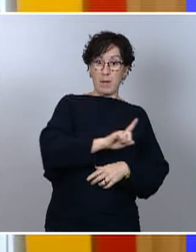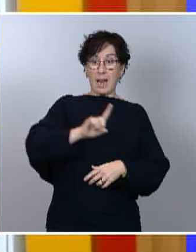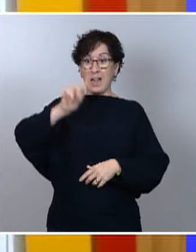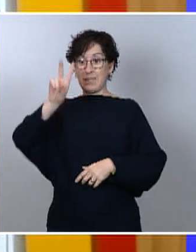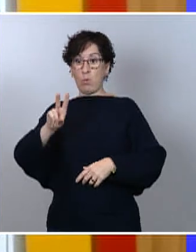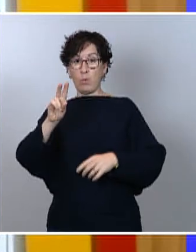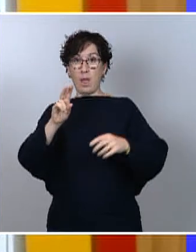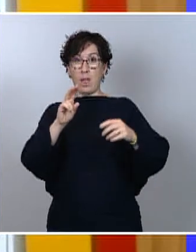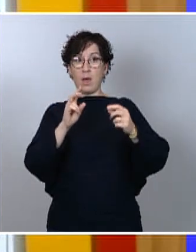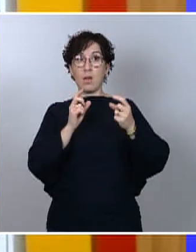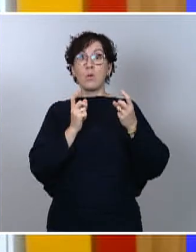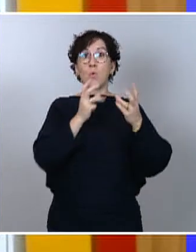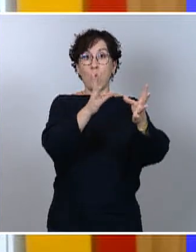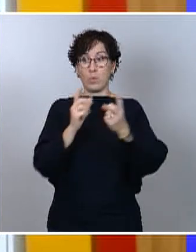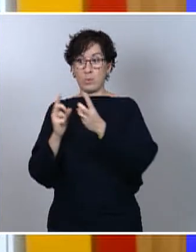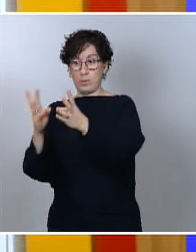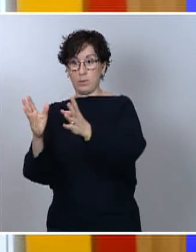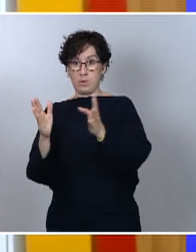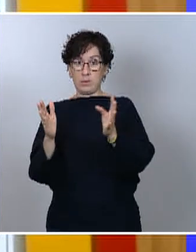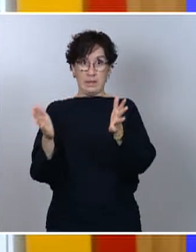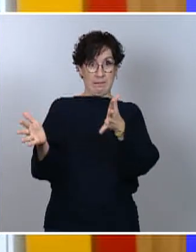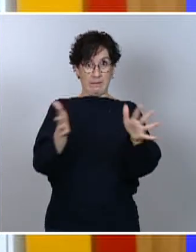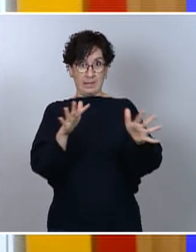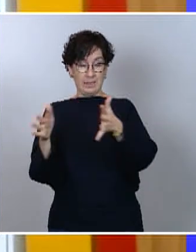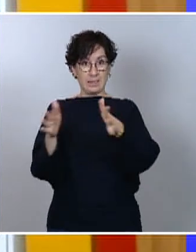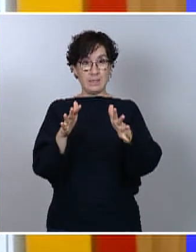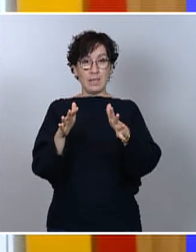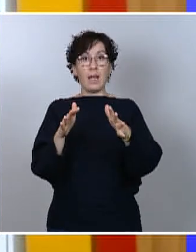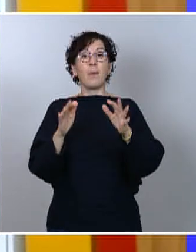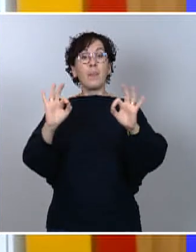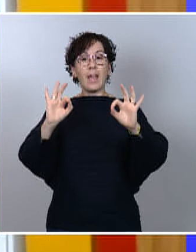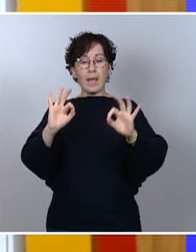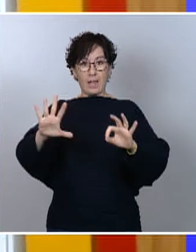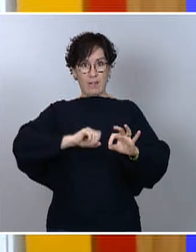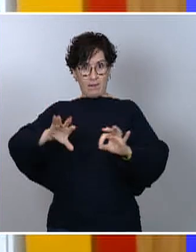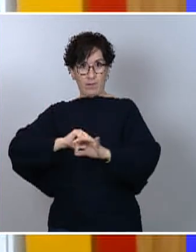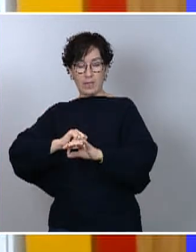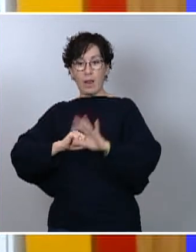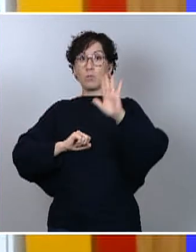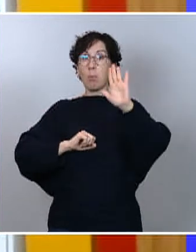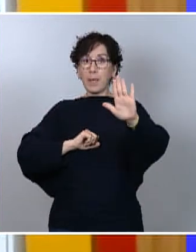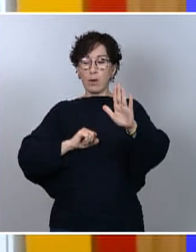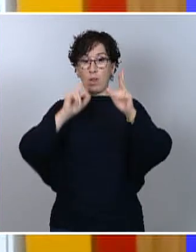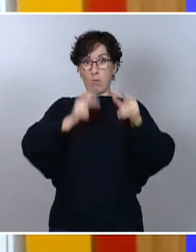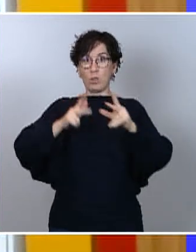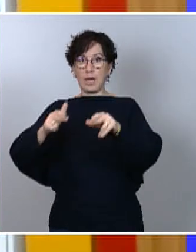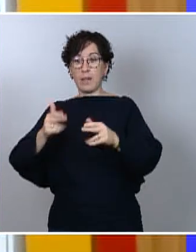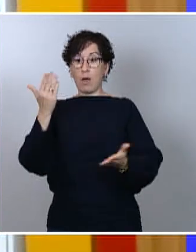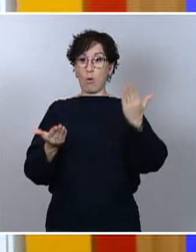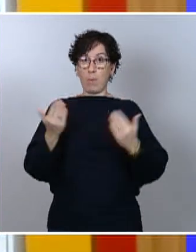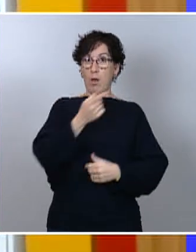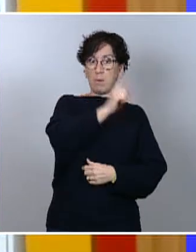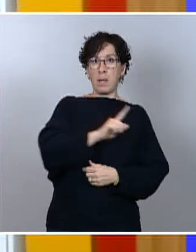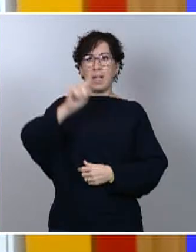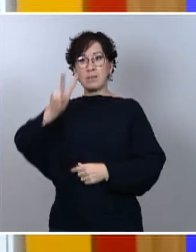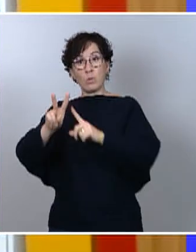segunda se ha observado de momento un fallecimiento de un 30% inferior a la primera. No sé si ustedes han calculado